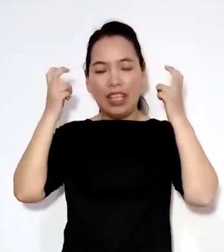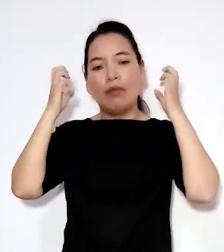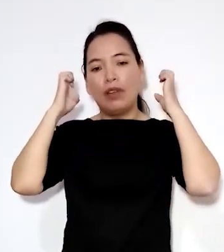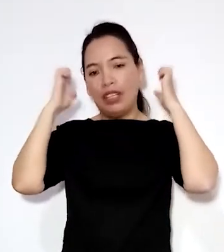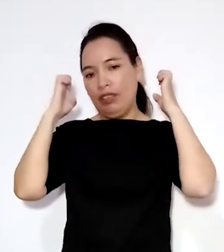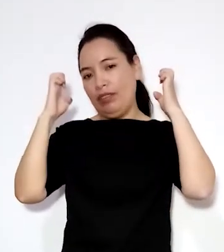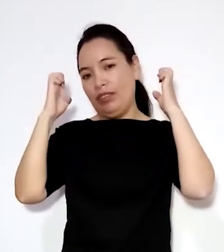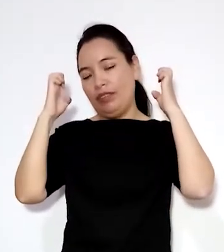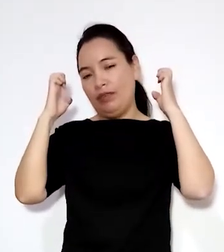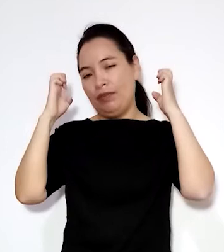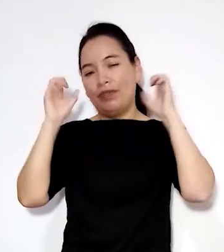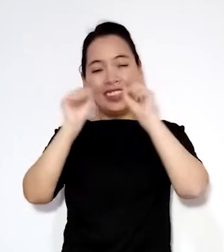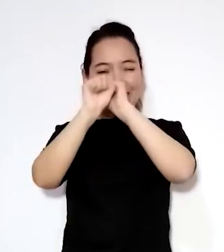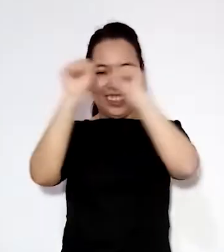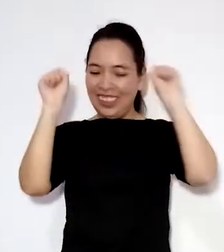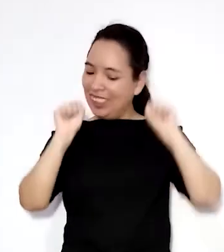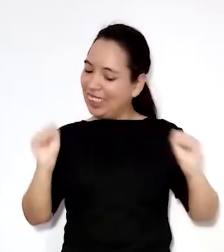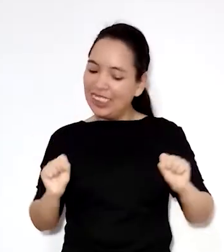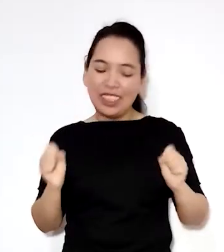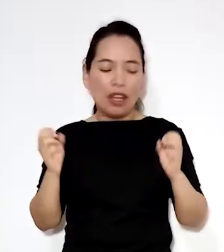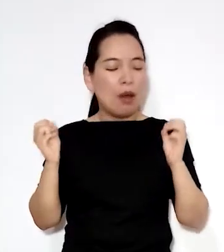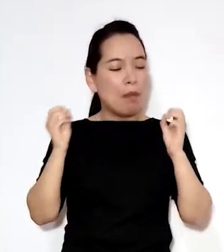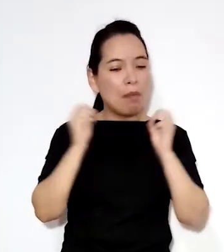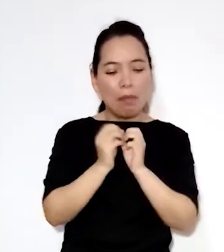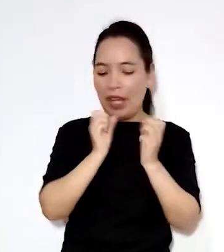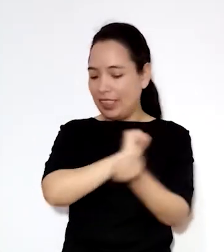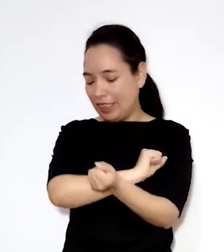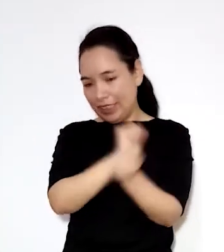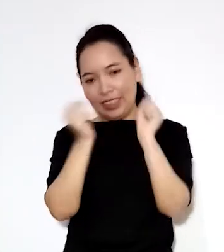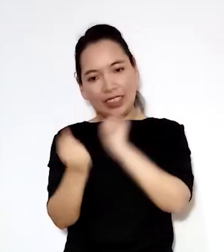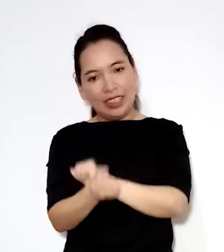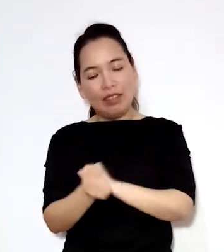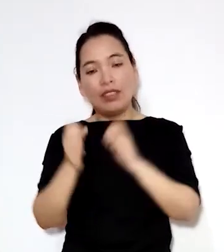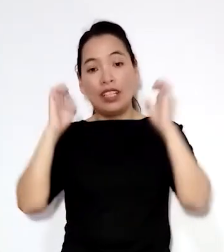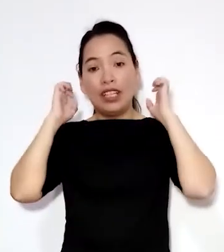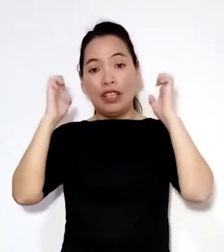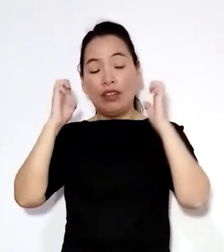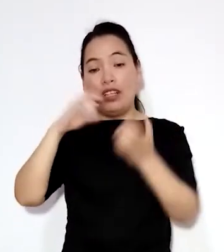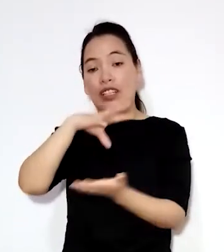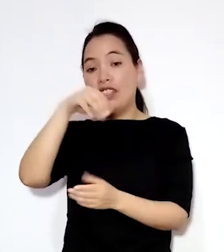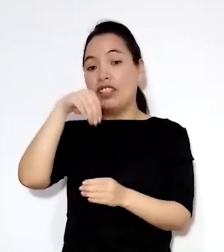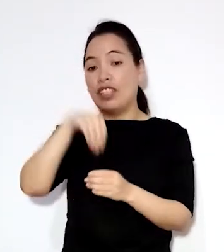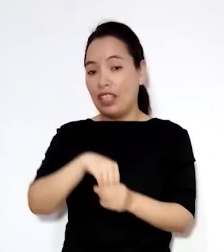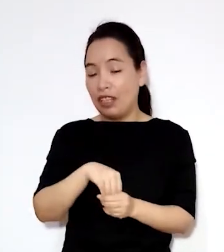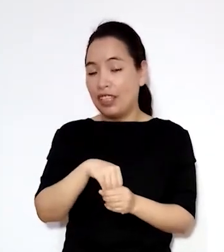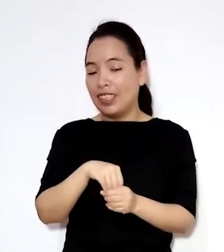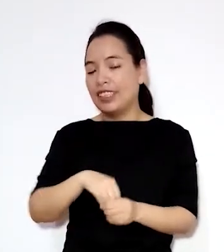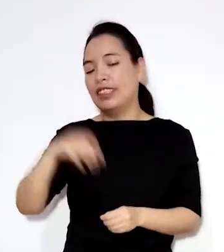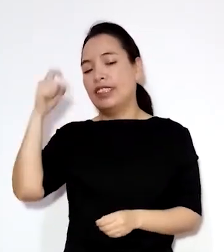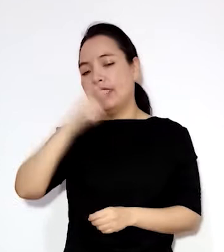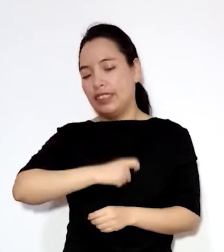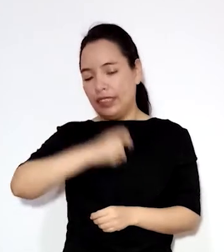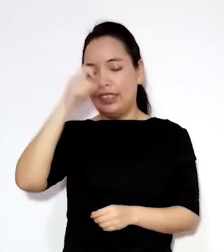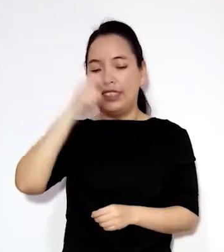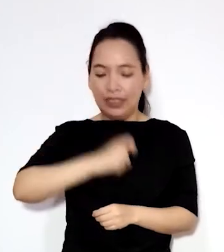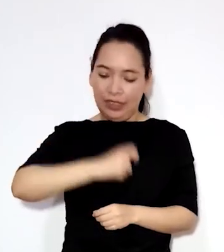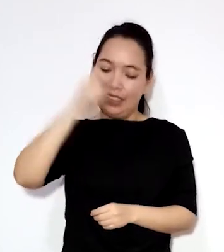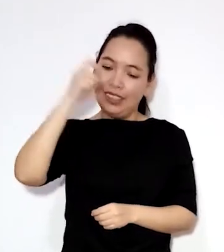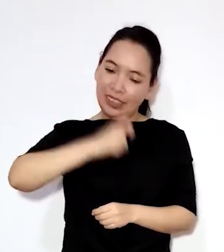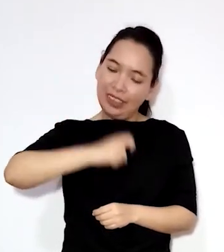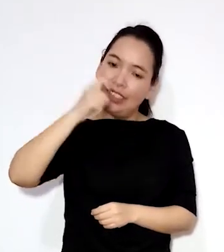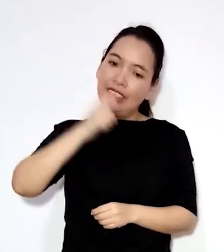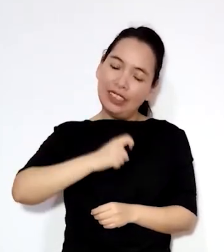de sistema no es un cambio de sistema que ocupa únicamente a el sector educativo.